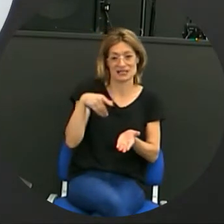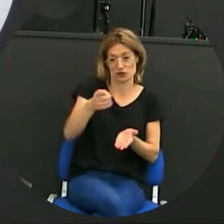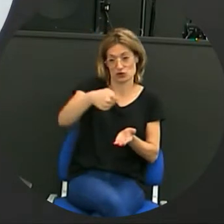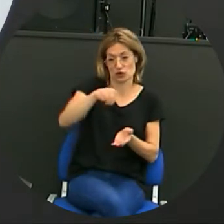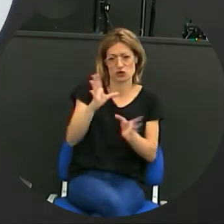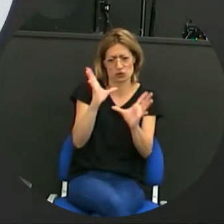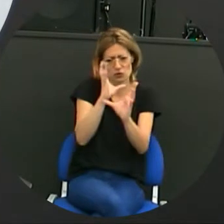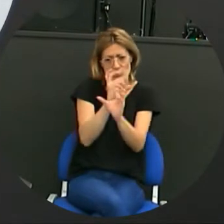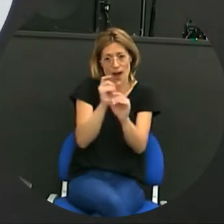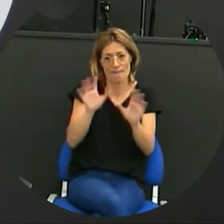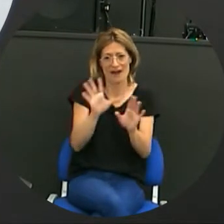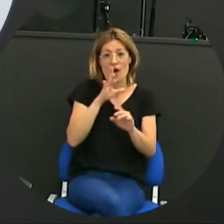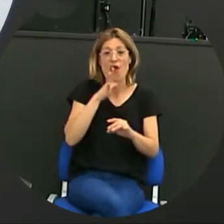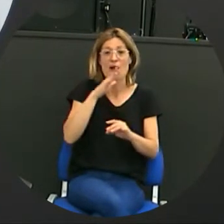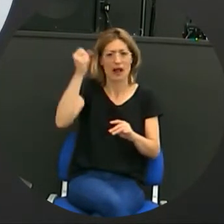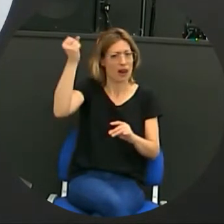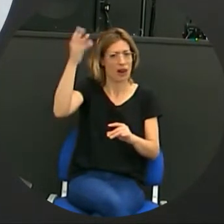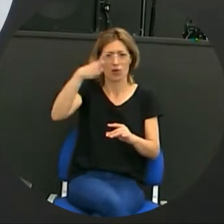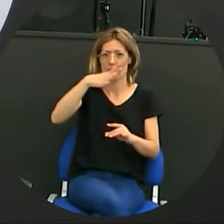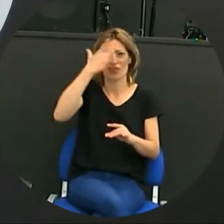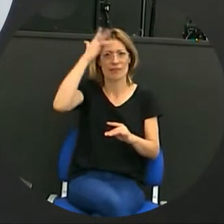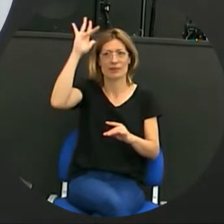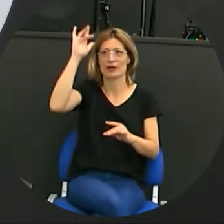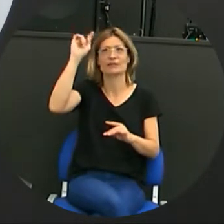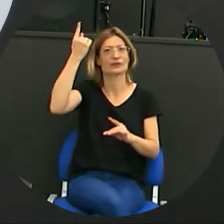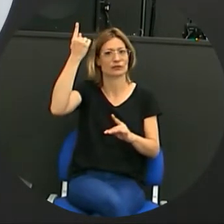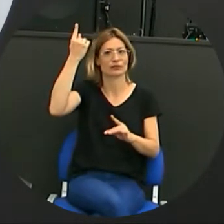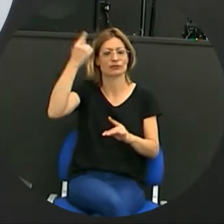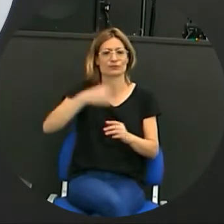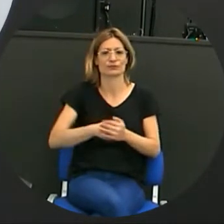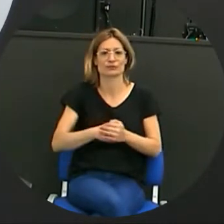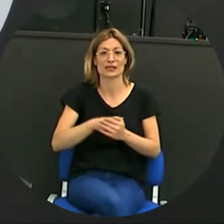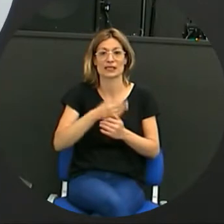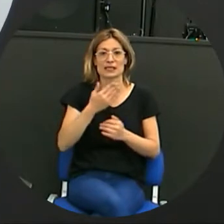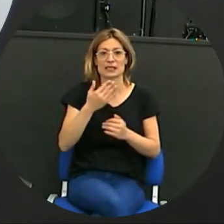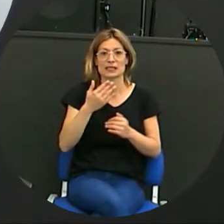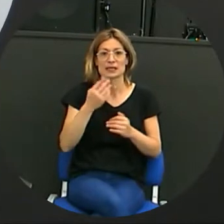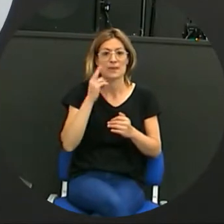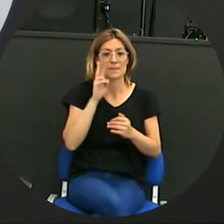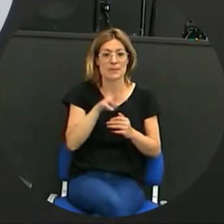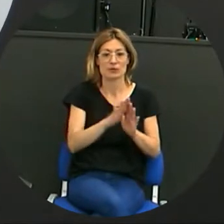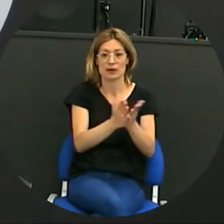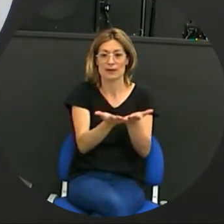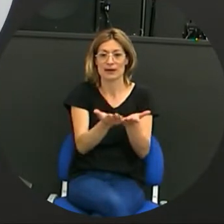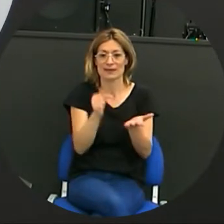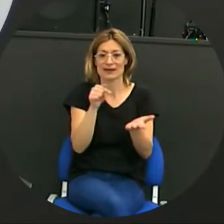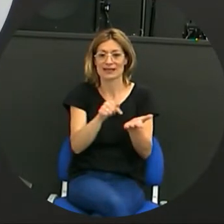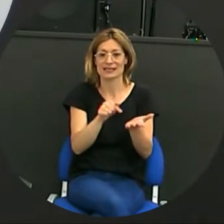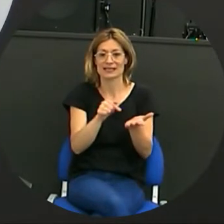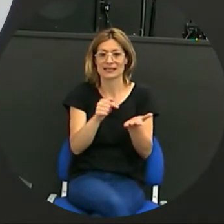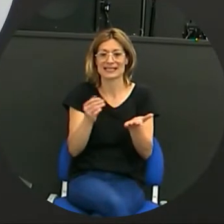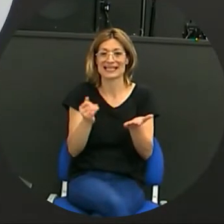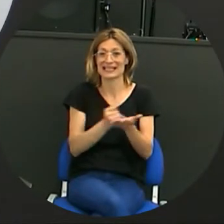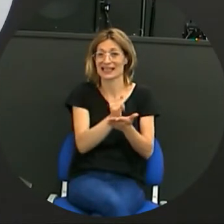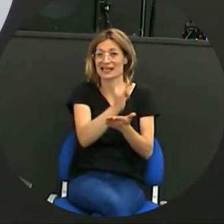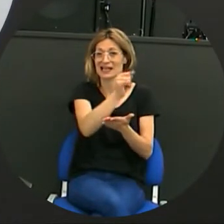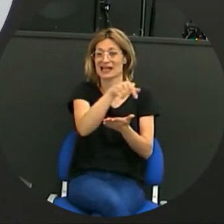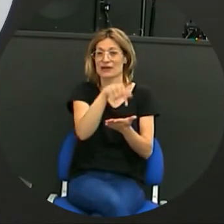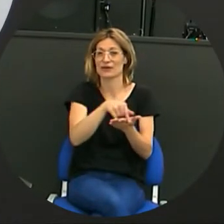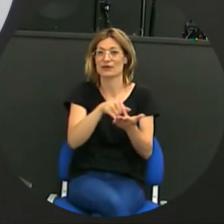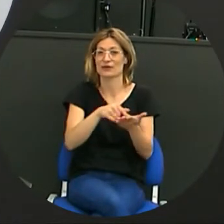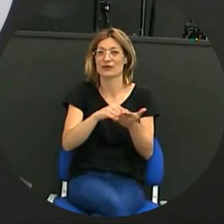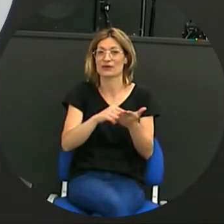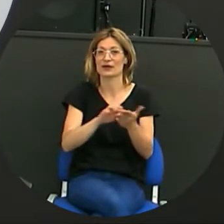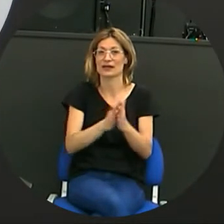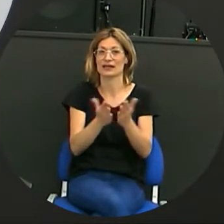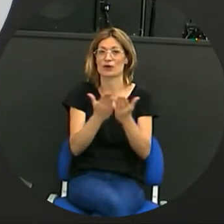Y cuando miramos la palabra de Dios, tenemos que ver ese itinerario que ya en el libro de Génesis, a través de